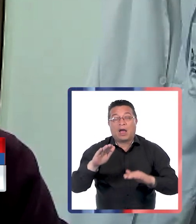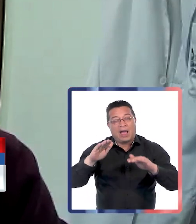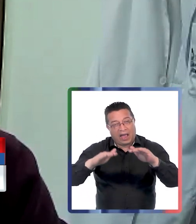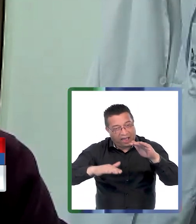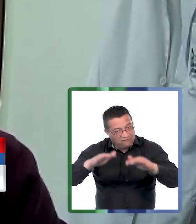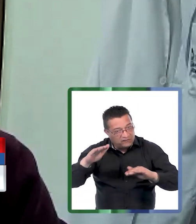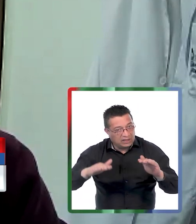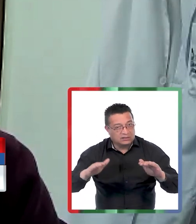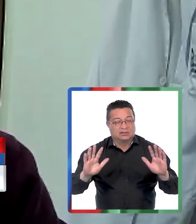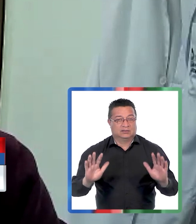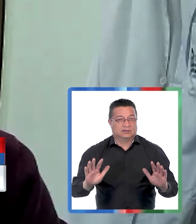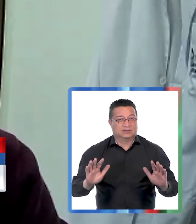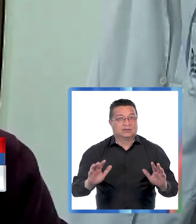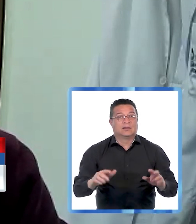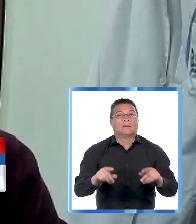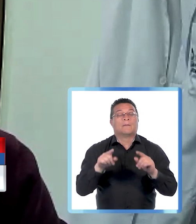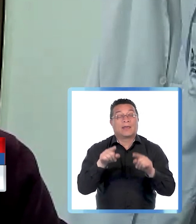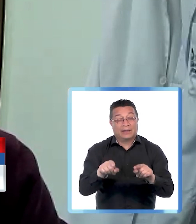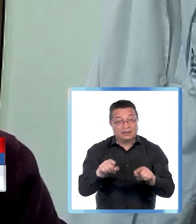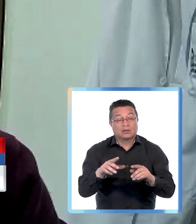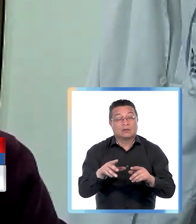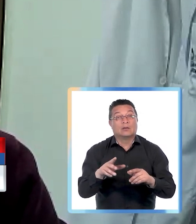relativa. ¿Sí? Y esto